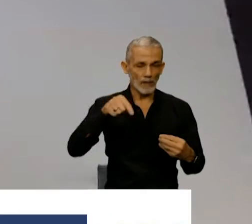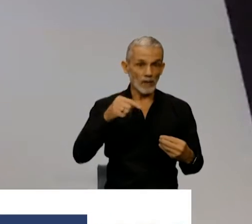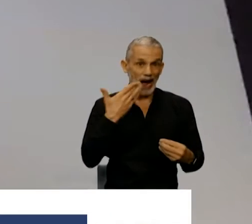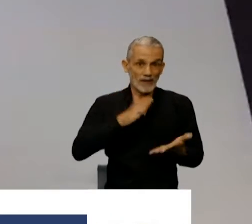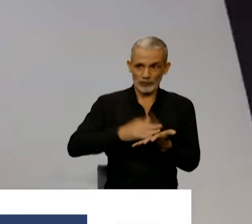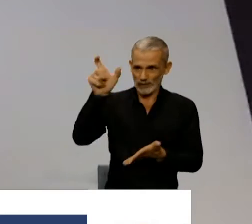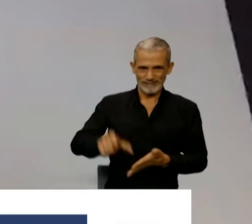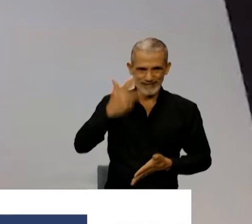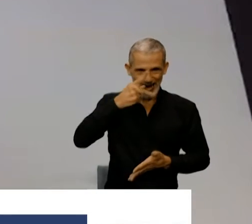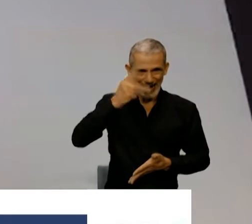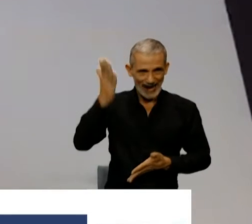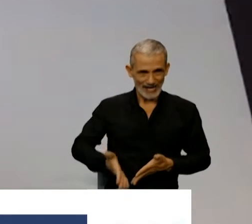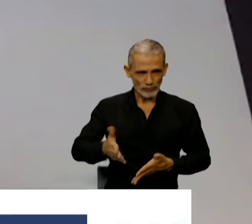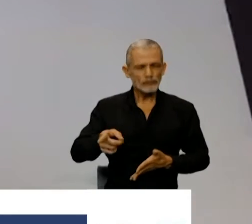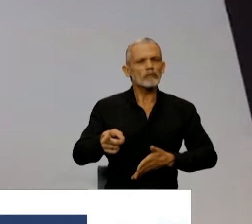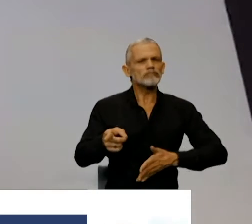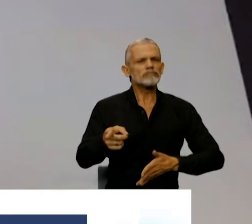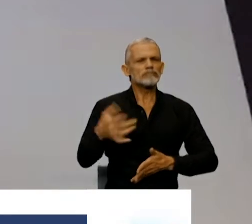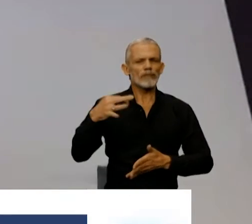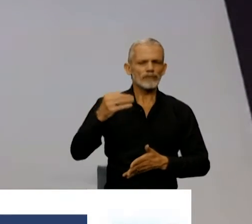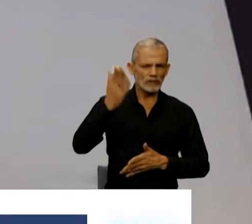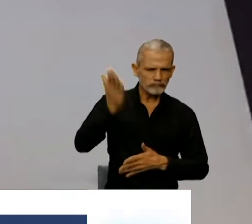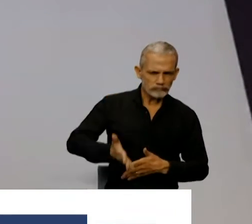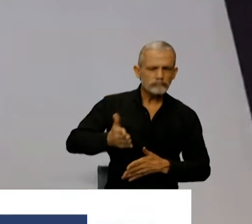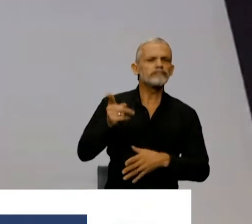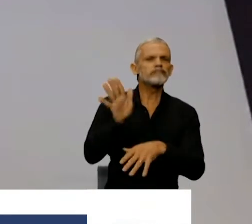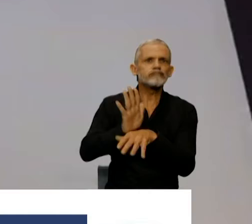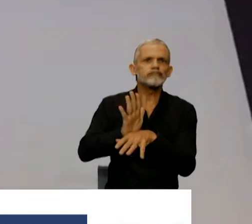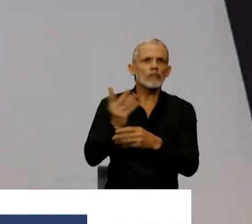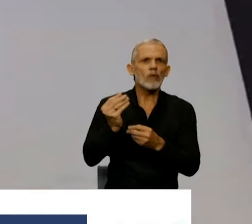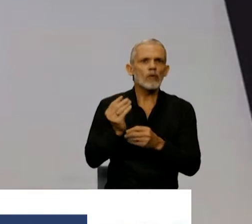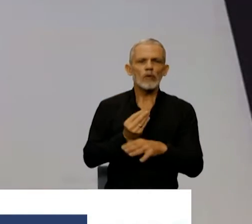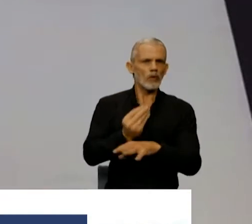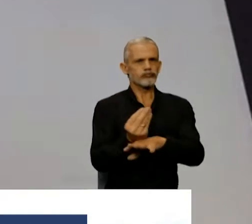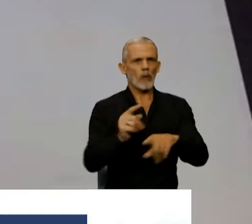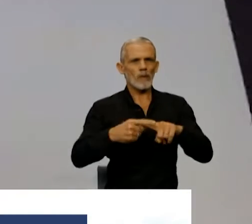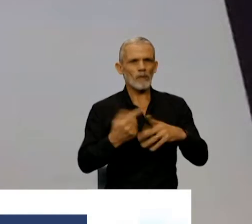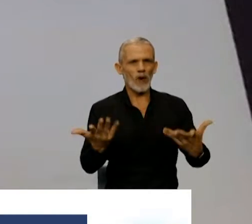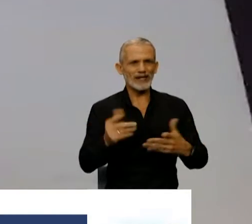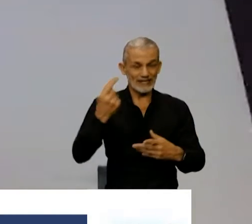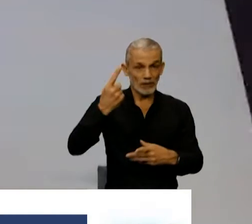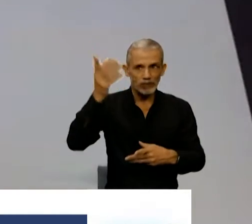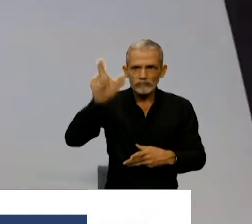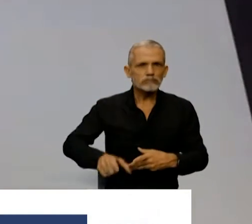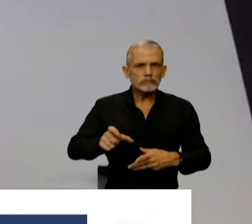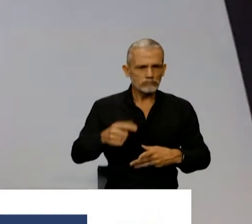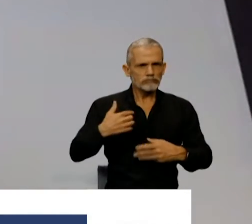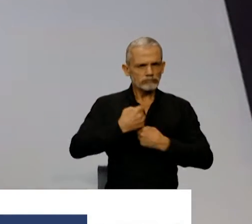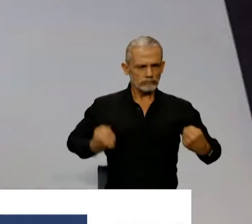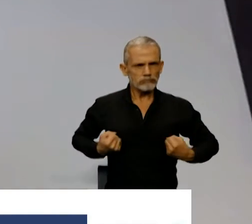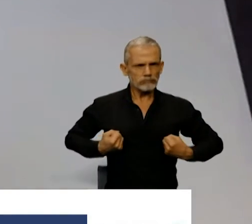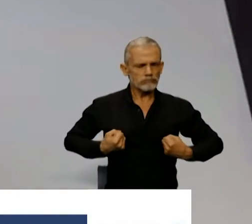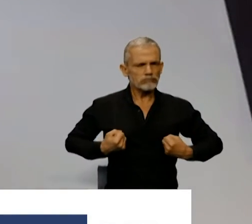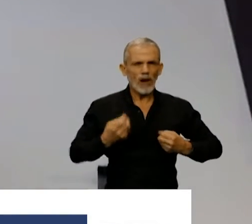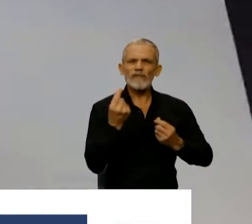hablamos de Néstor tenemos que poner acento en lo que significó la irrupción de la política. Primero destacarlo como un hombre de coraje, como un